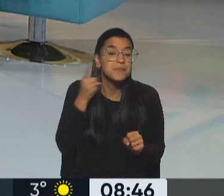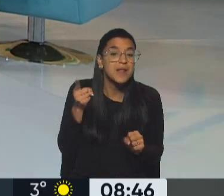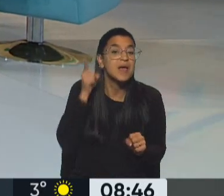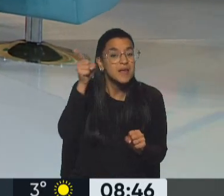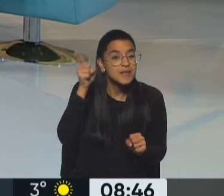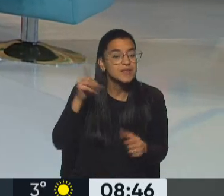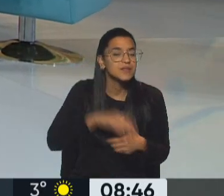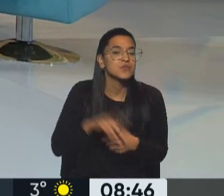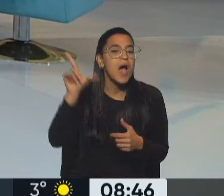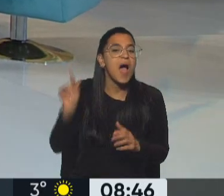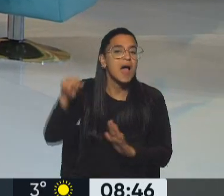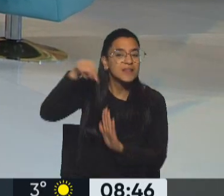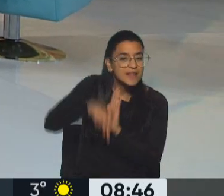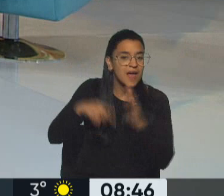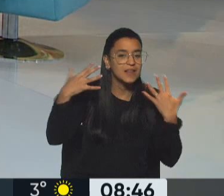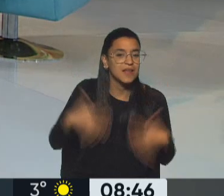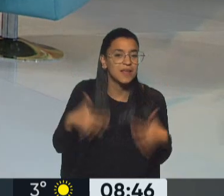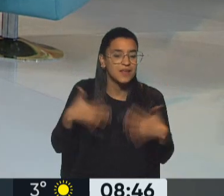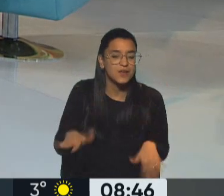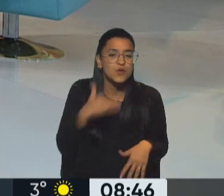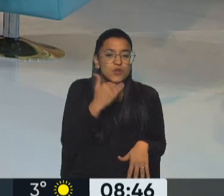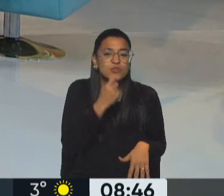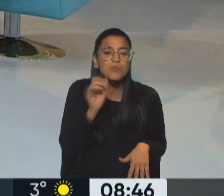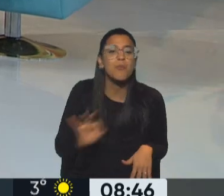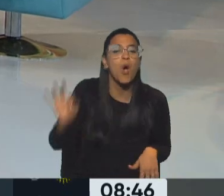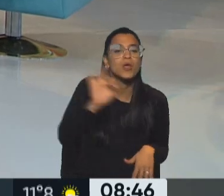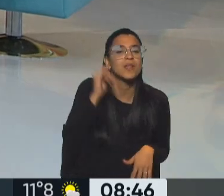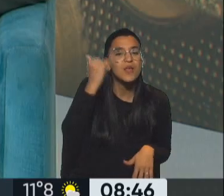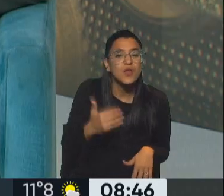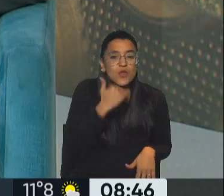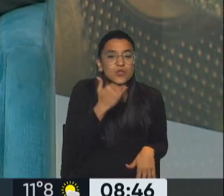llama ver. la Antártida. Ahí, no sé si llegan los mosquitos, no sé